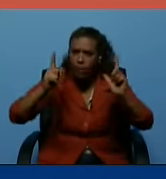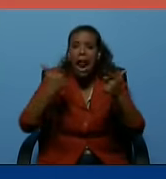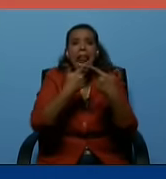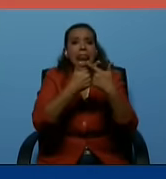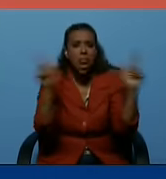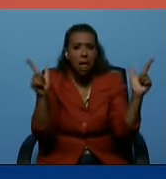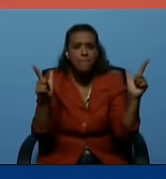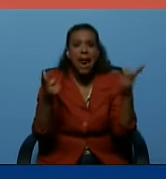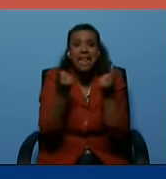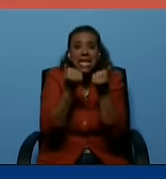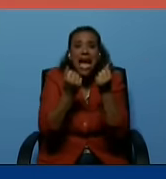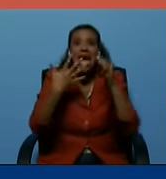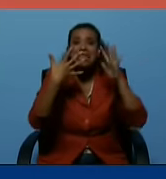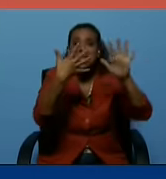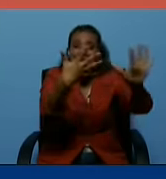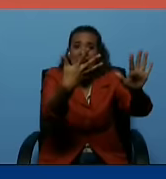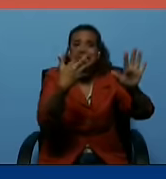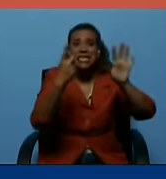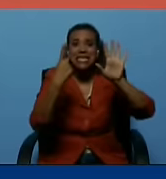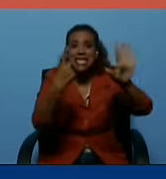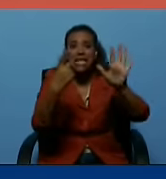liberar